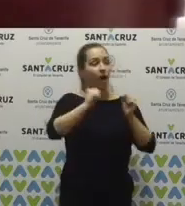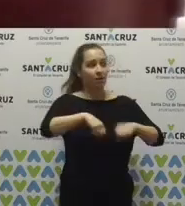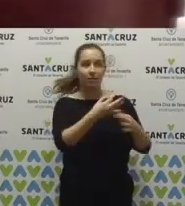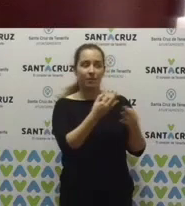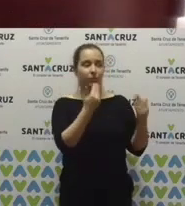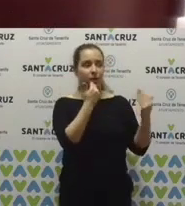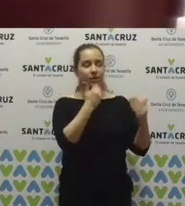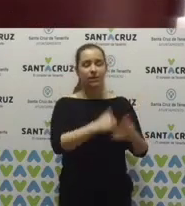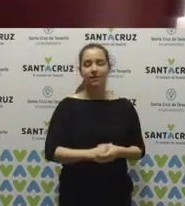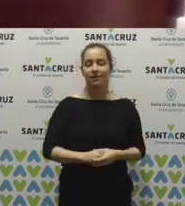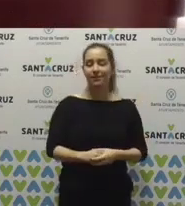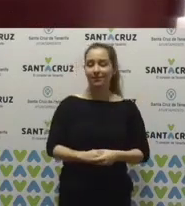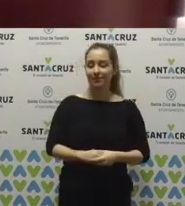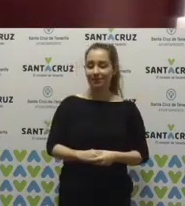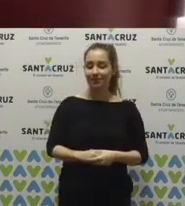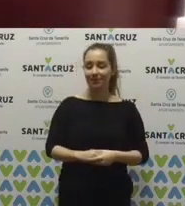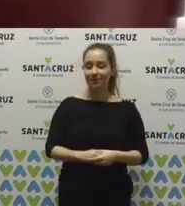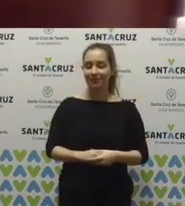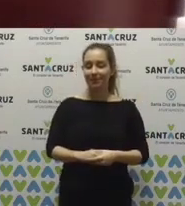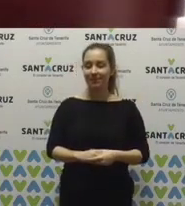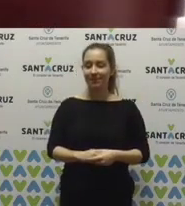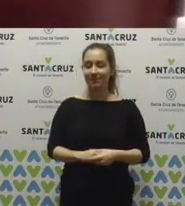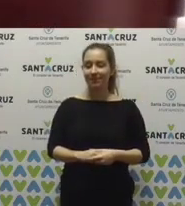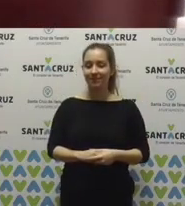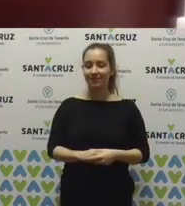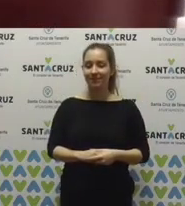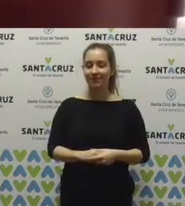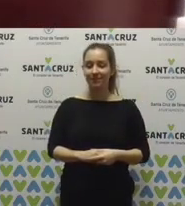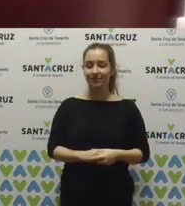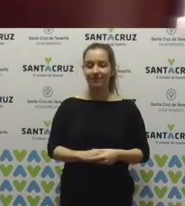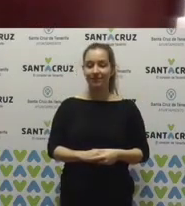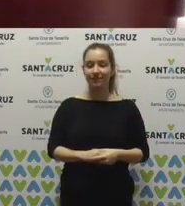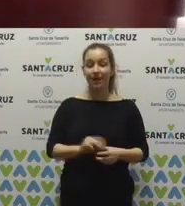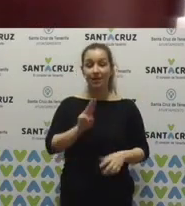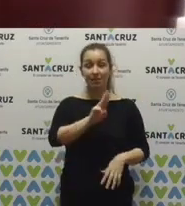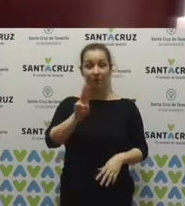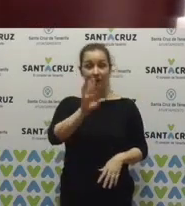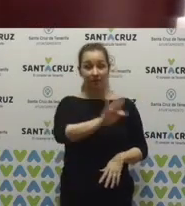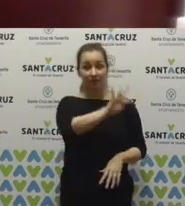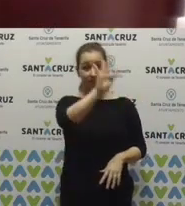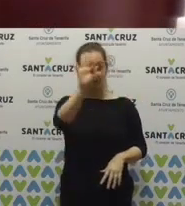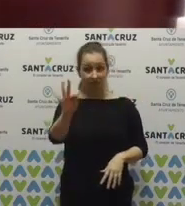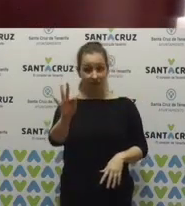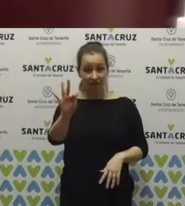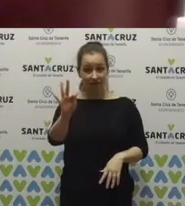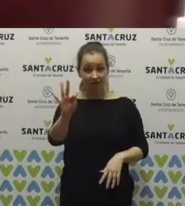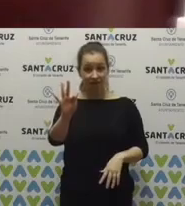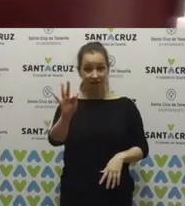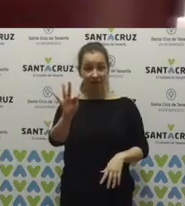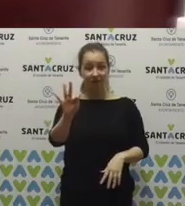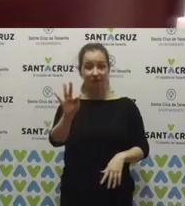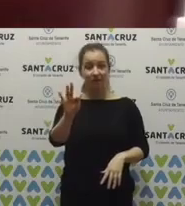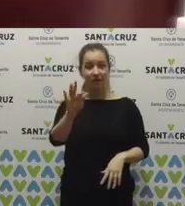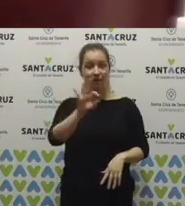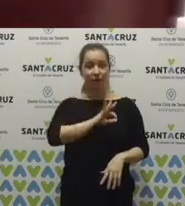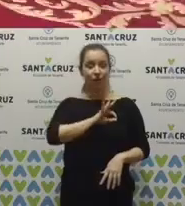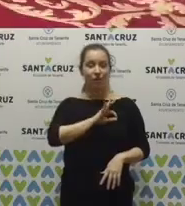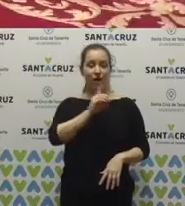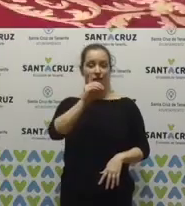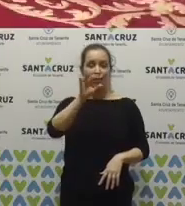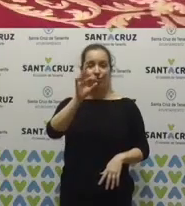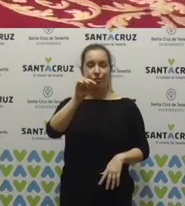gracias el pp el pasado el segundo turno y doña dolores